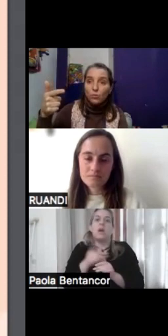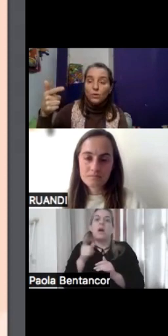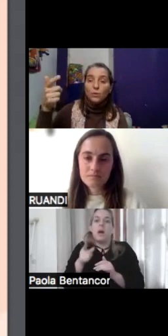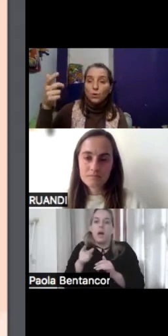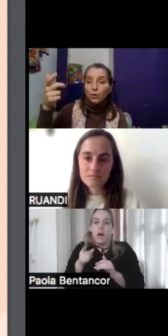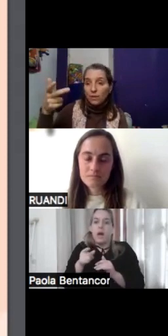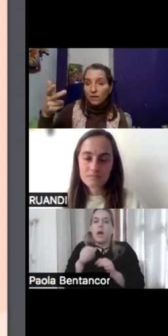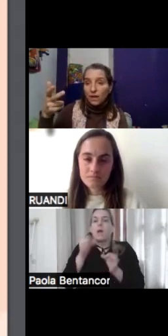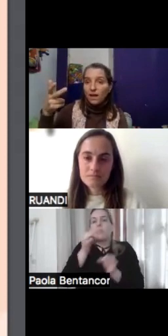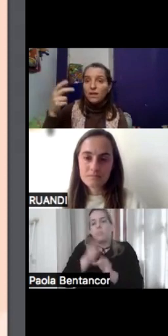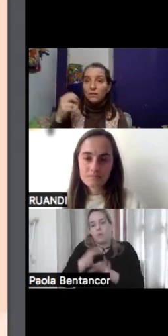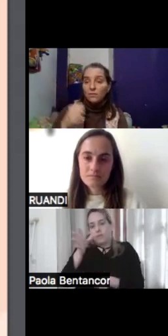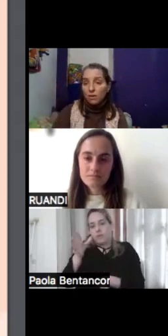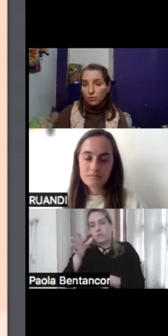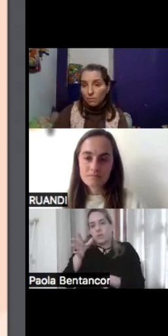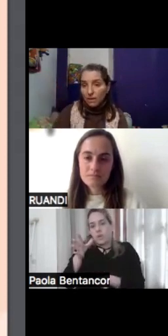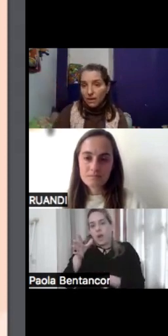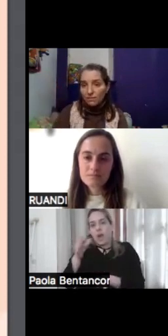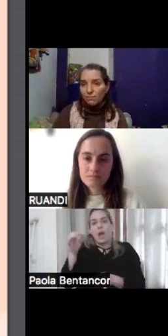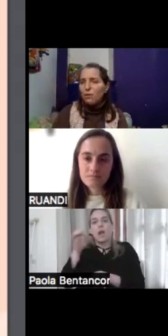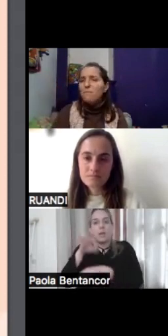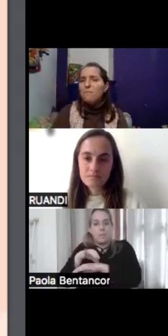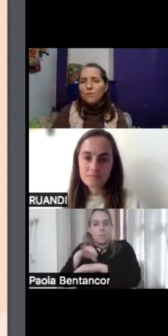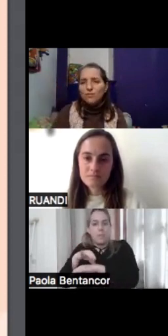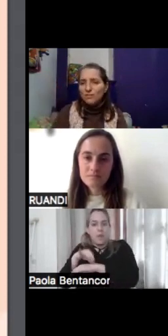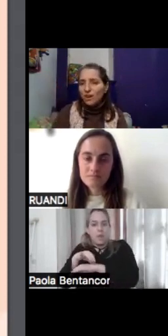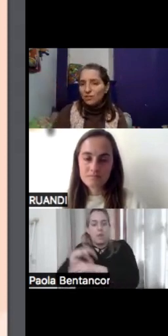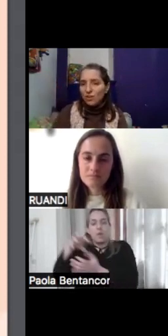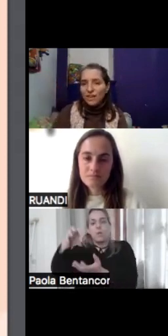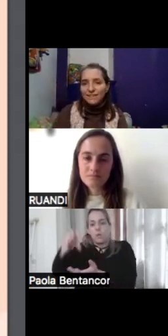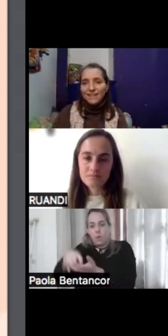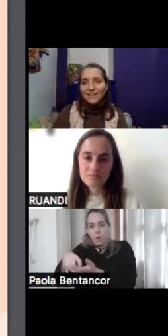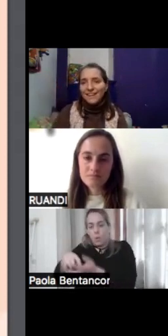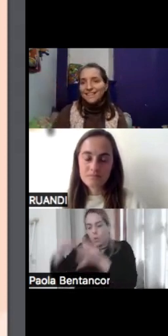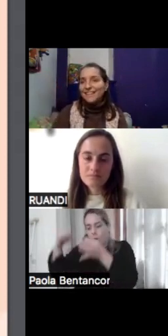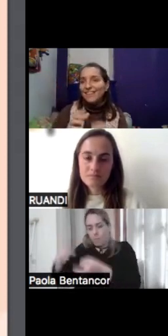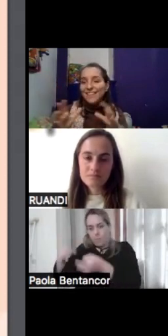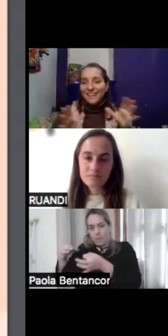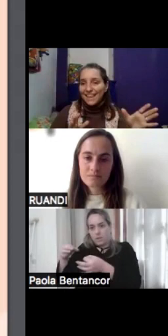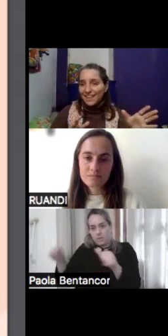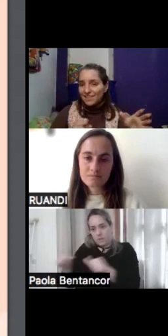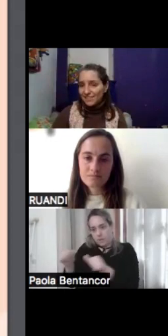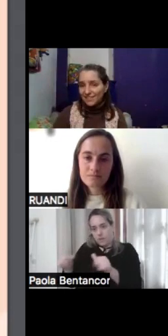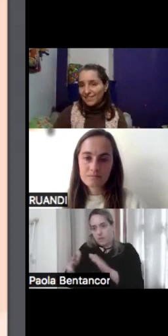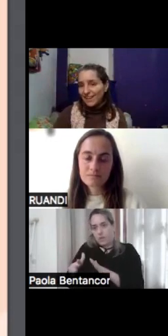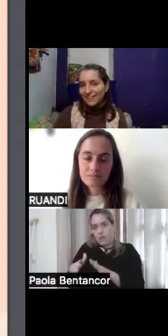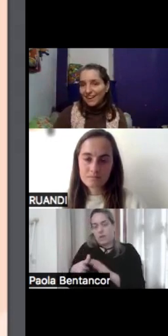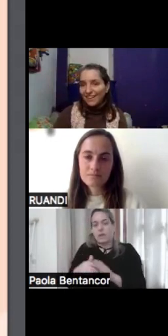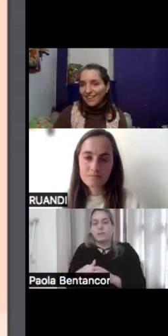terapista ocupacional, un neuroortopedista y una ortopedia. Pero en muchas ocasiones es a través de redes, a